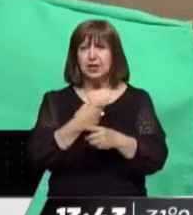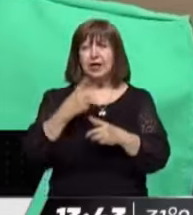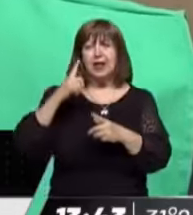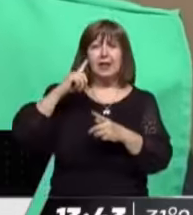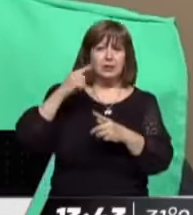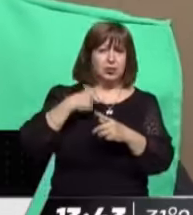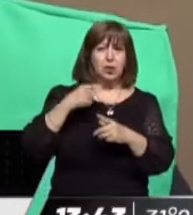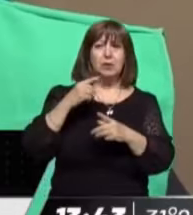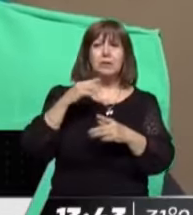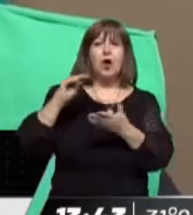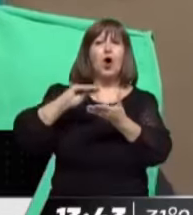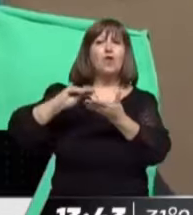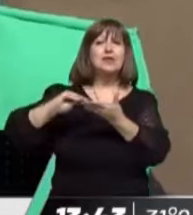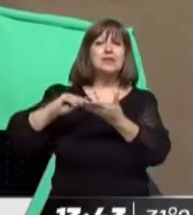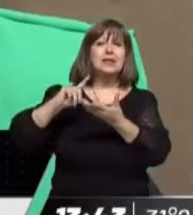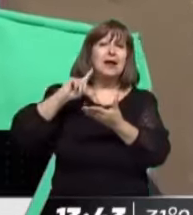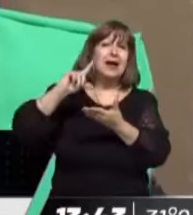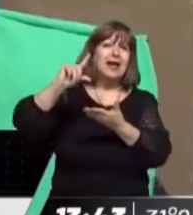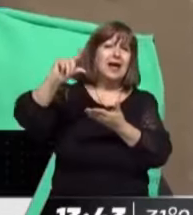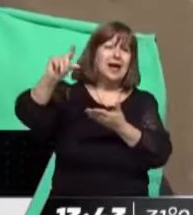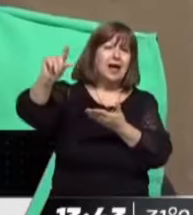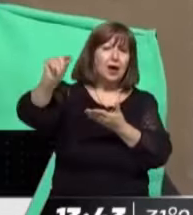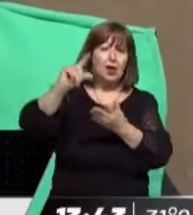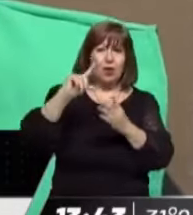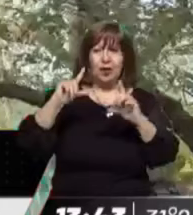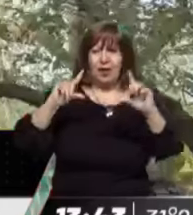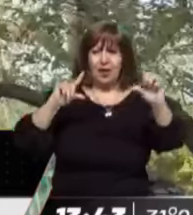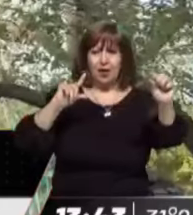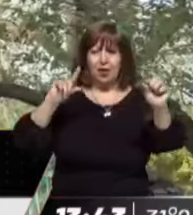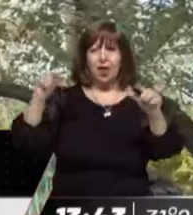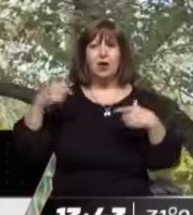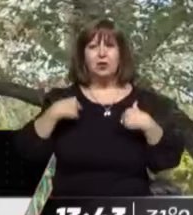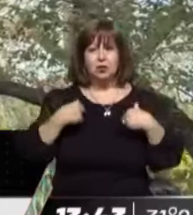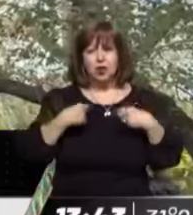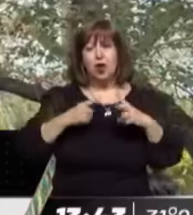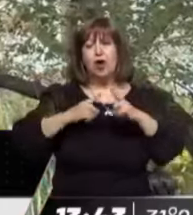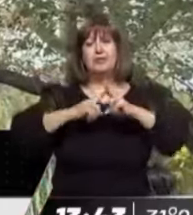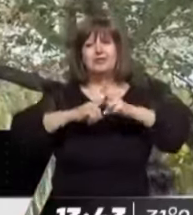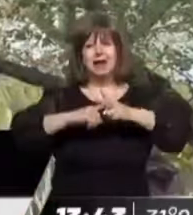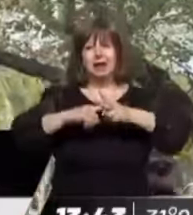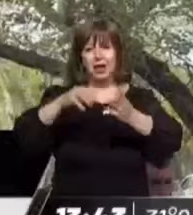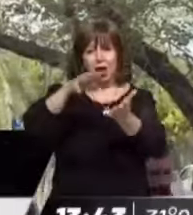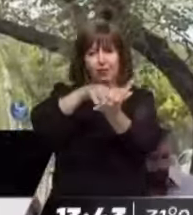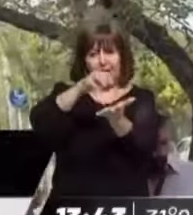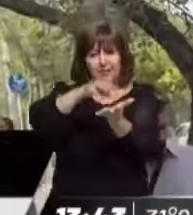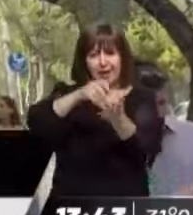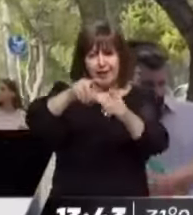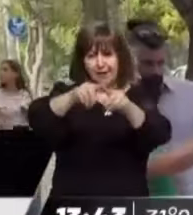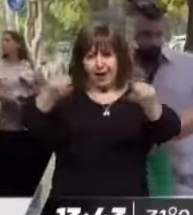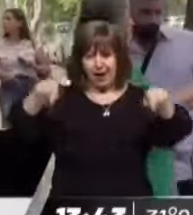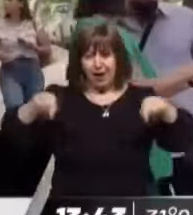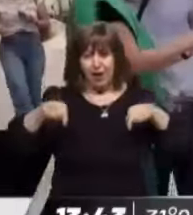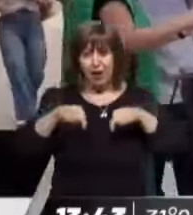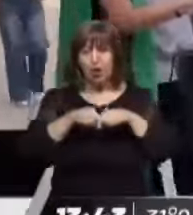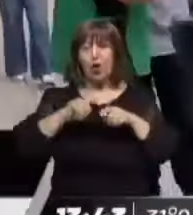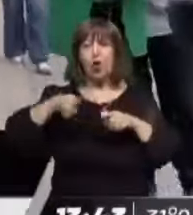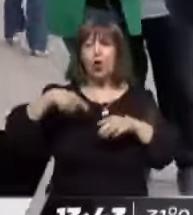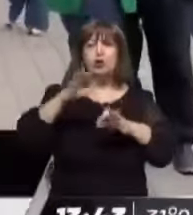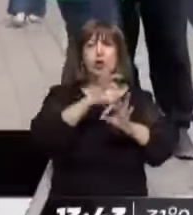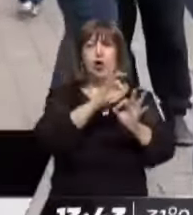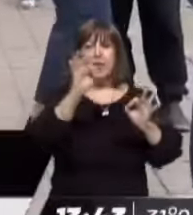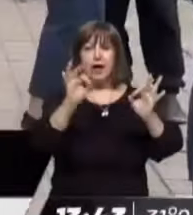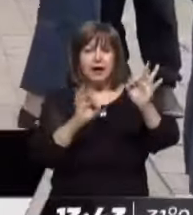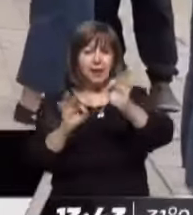Mendoza La mayoría de nosotros somos técnicos de terreno tenemos otros compañeros que apoyan en la cuestión de diagramación de